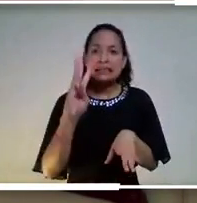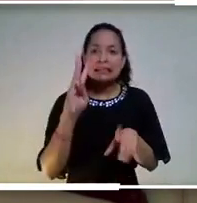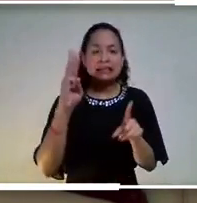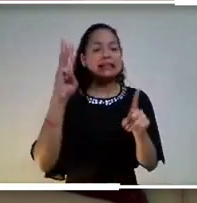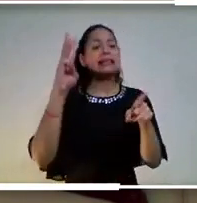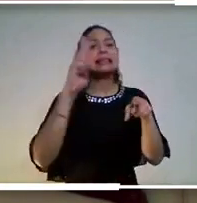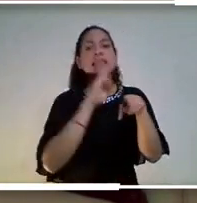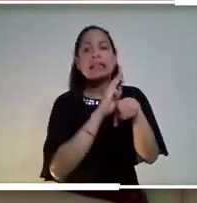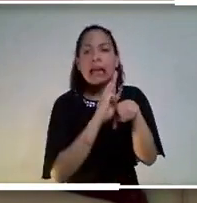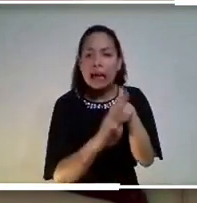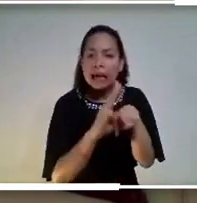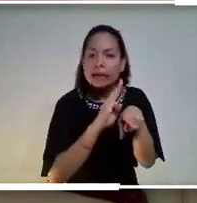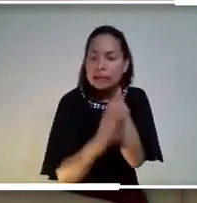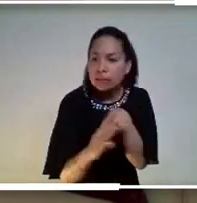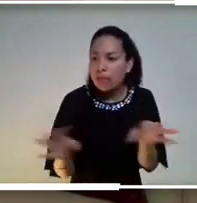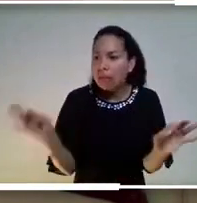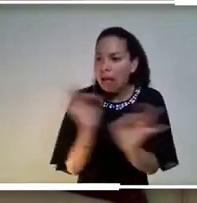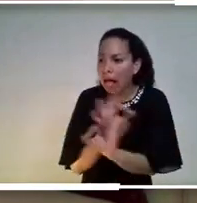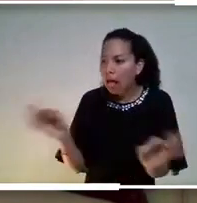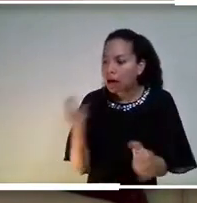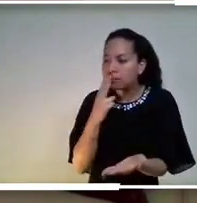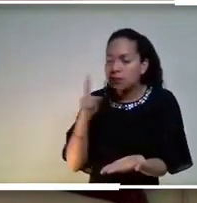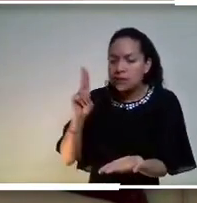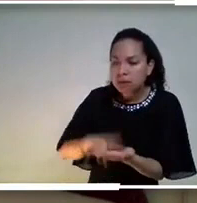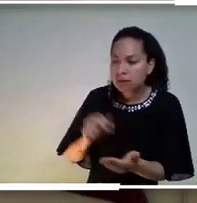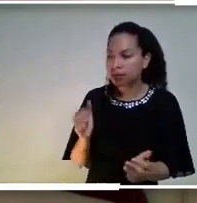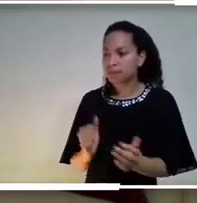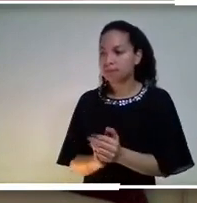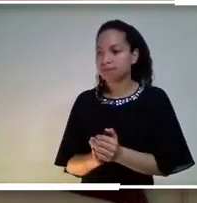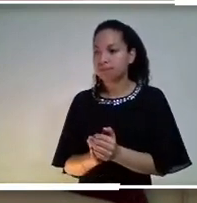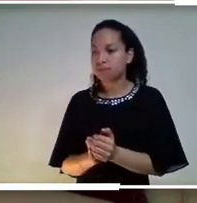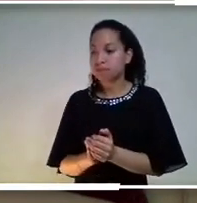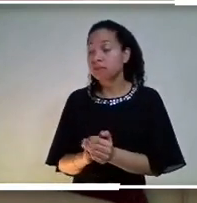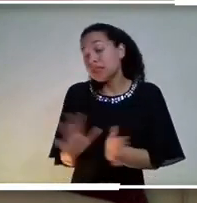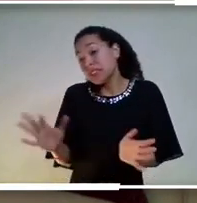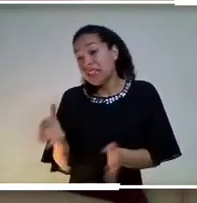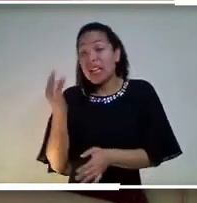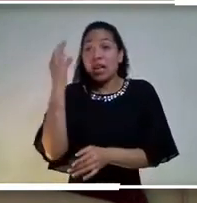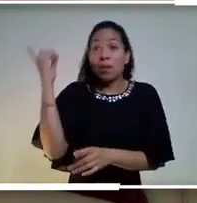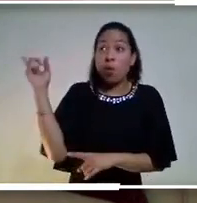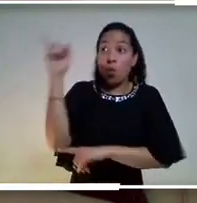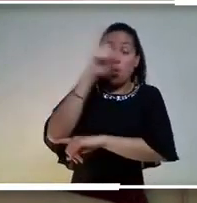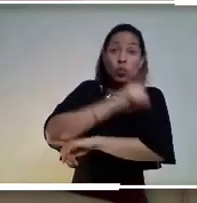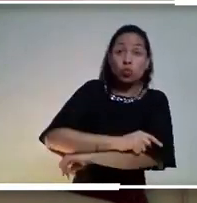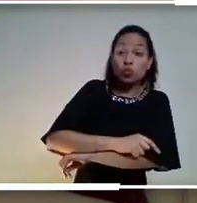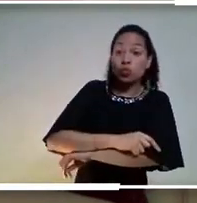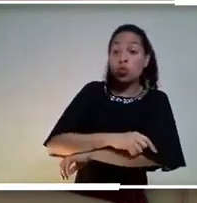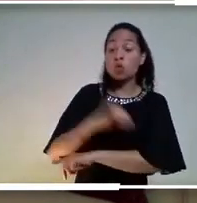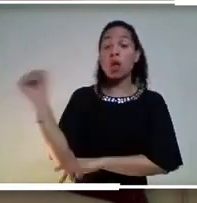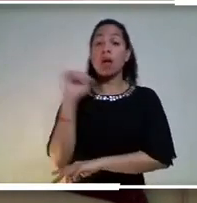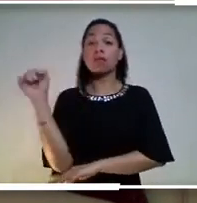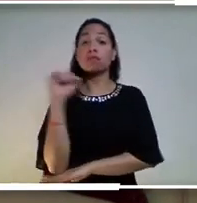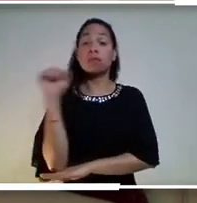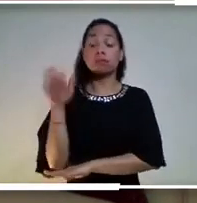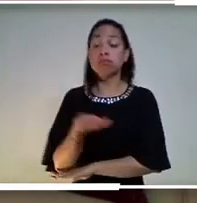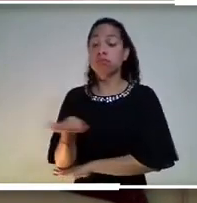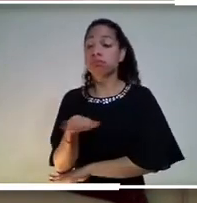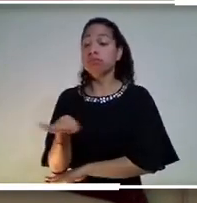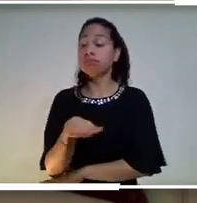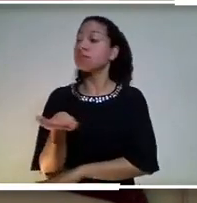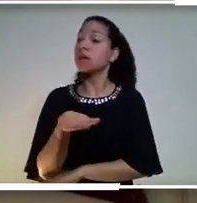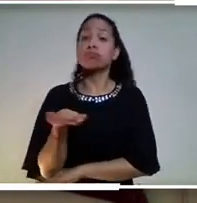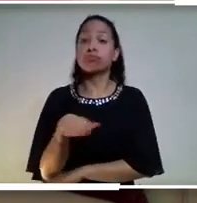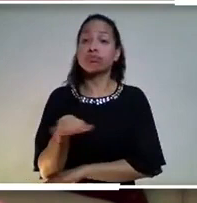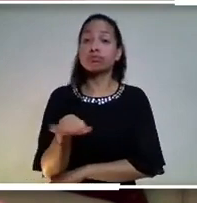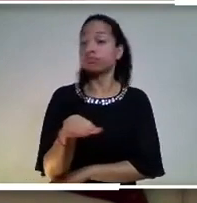en pensilvania un vehículo oficial de la armada se detuvo frente a la casa de la ciudad reynosa un oficial se